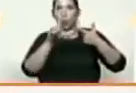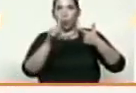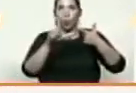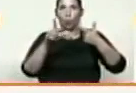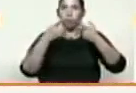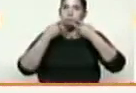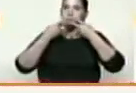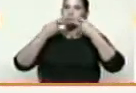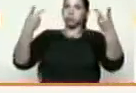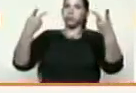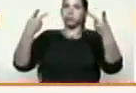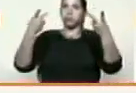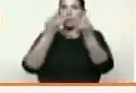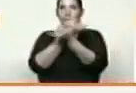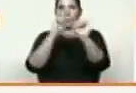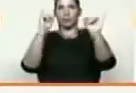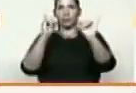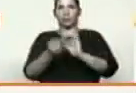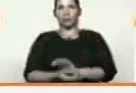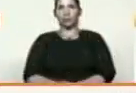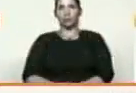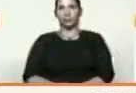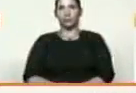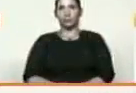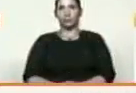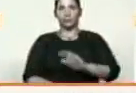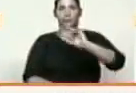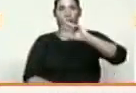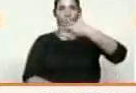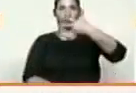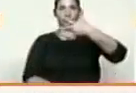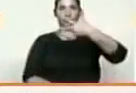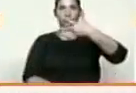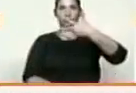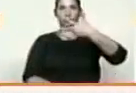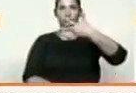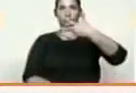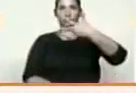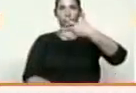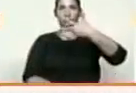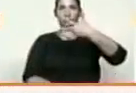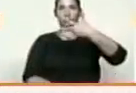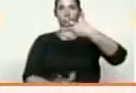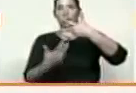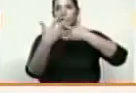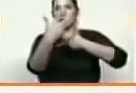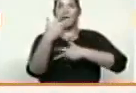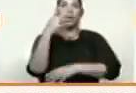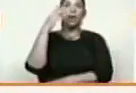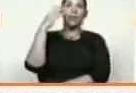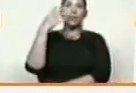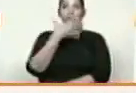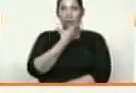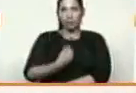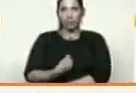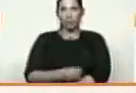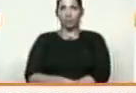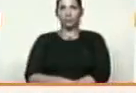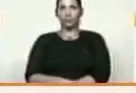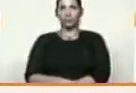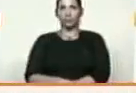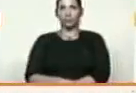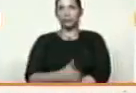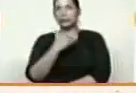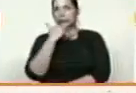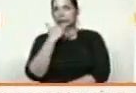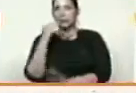la independencia, y la tercera, 23 de diciembre, casi en la